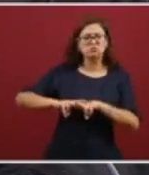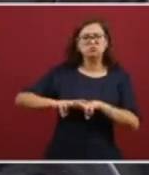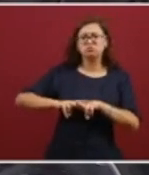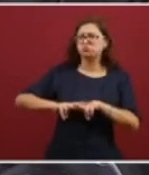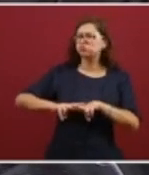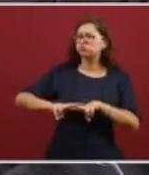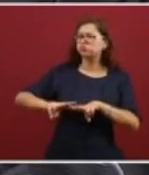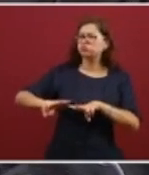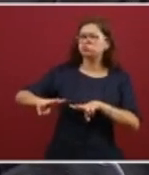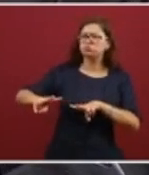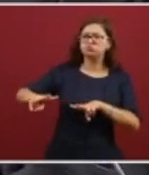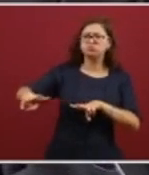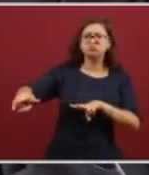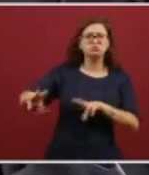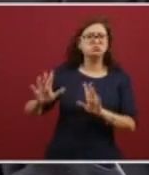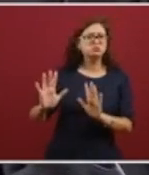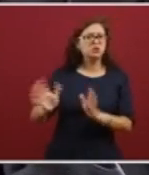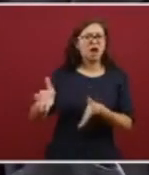y no